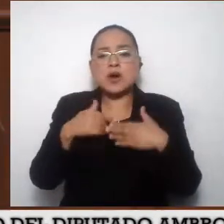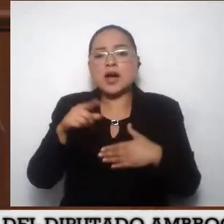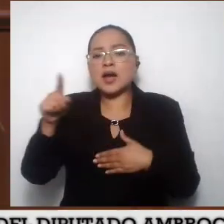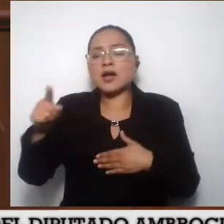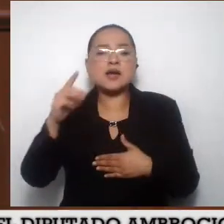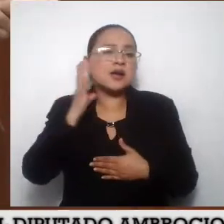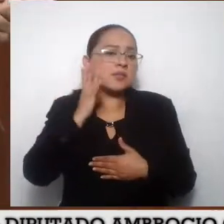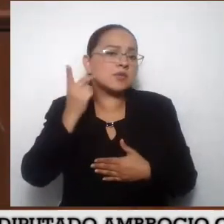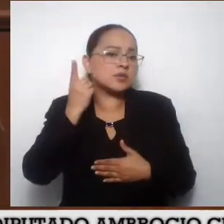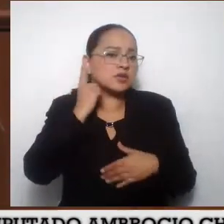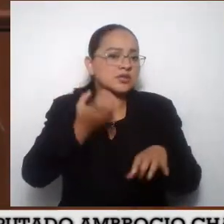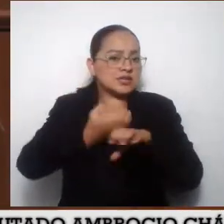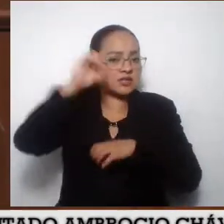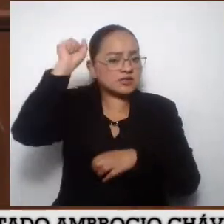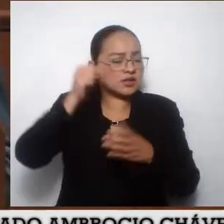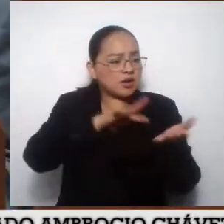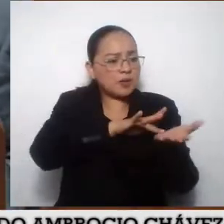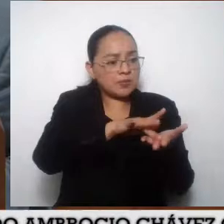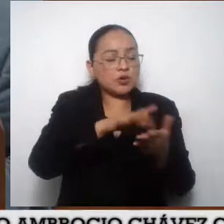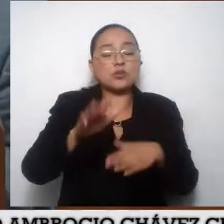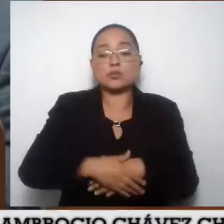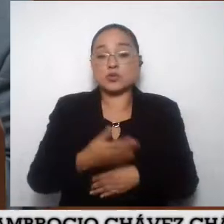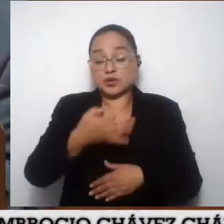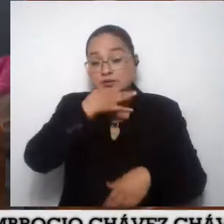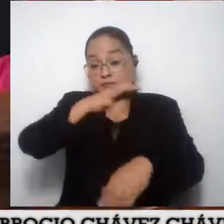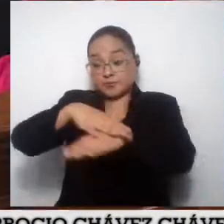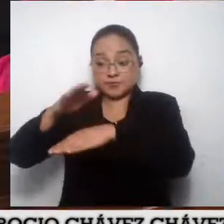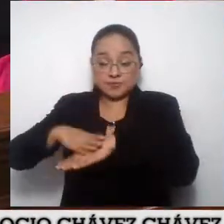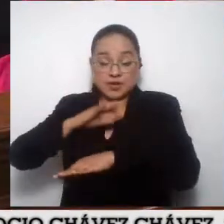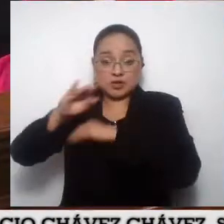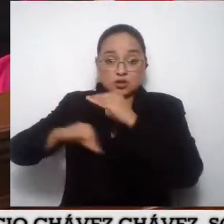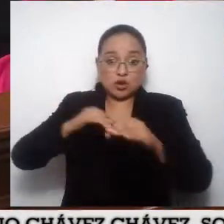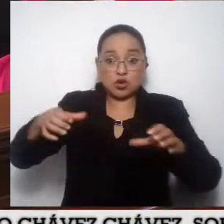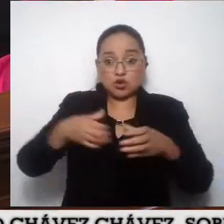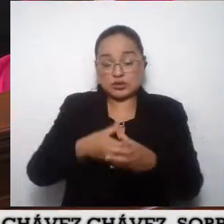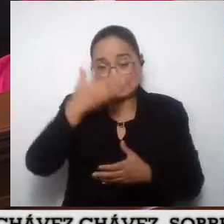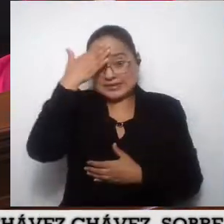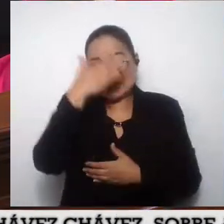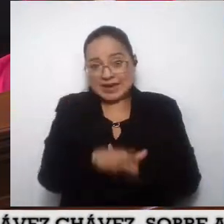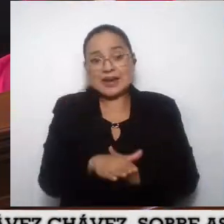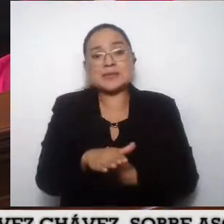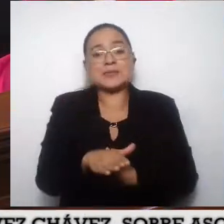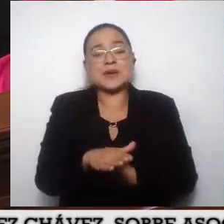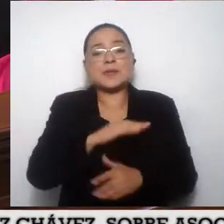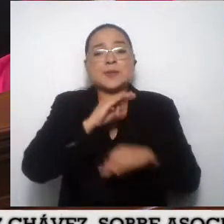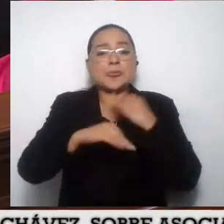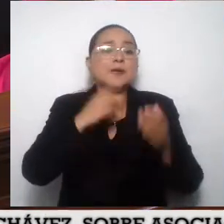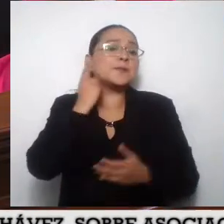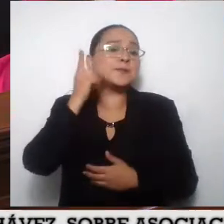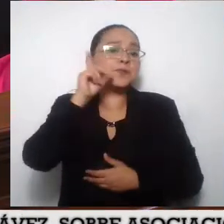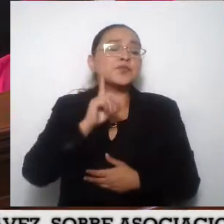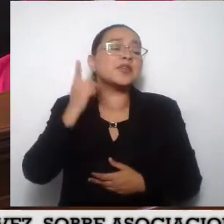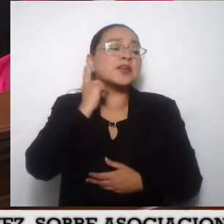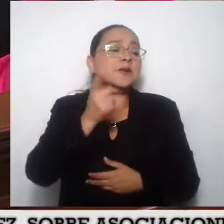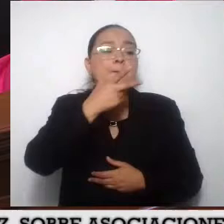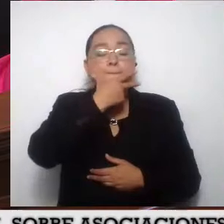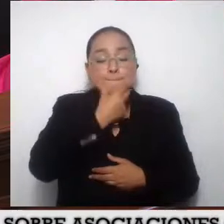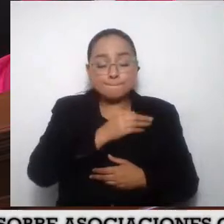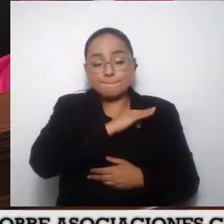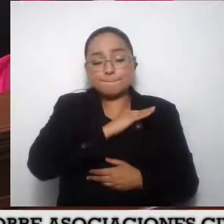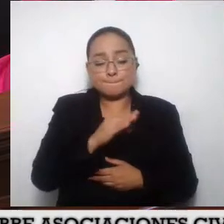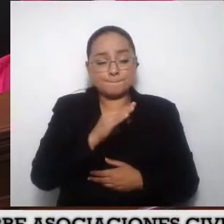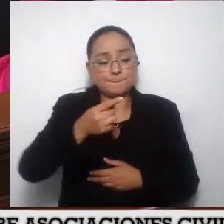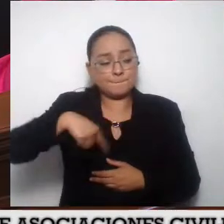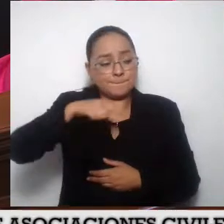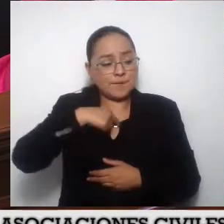Estado. Por eso los llamo a que hagamos conciencia, todos los diputados, todas las diputadas y diputados, sin